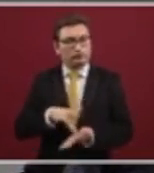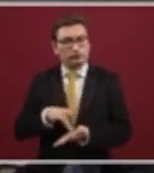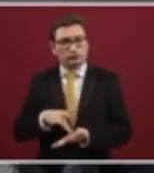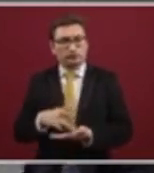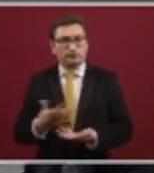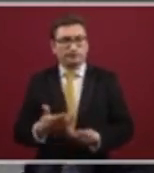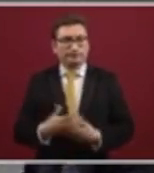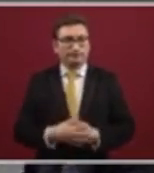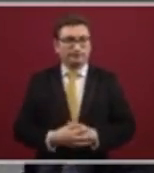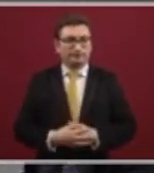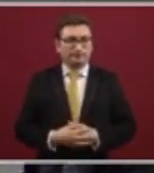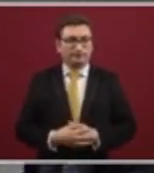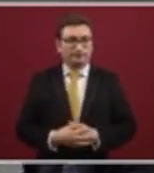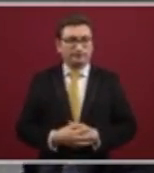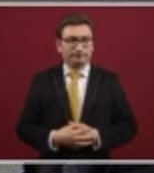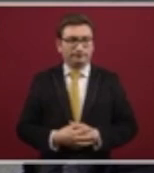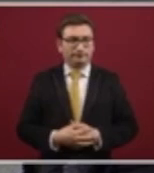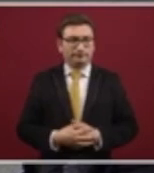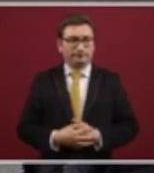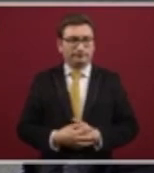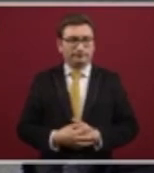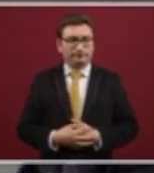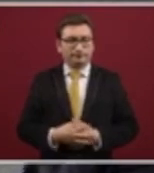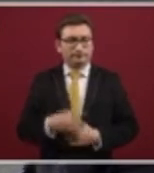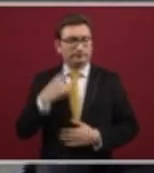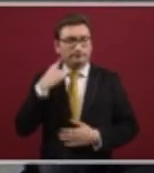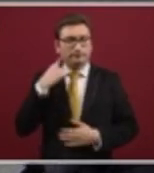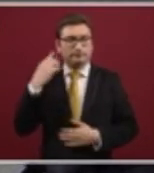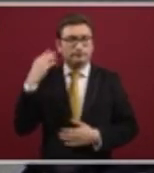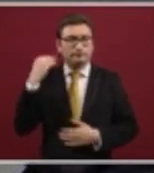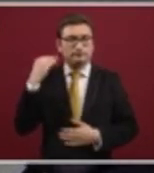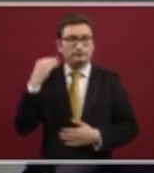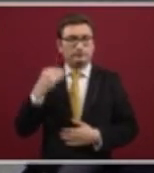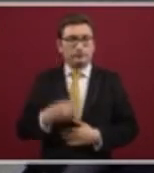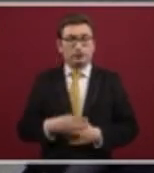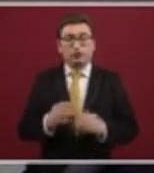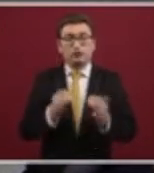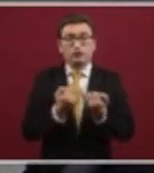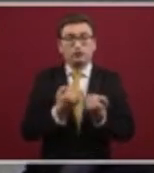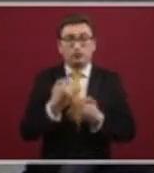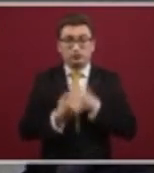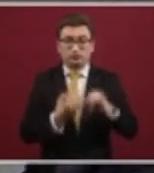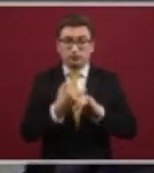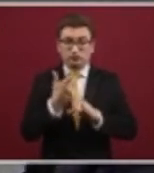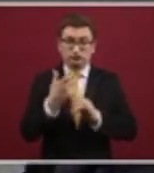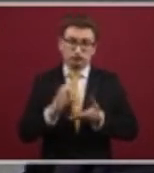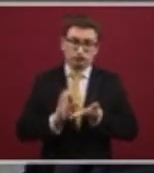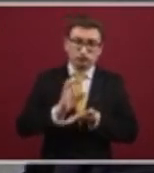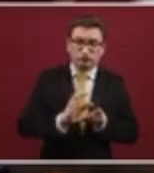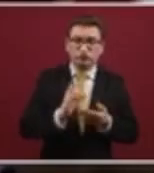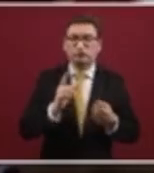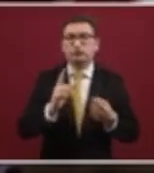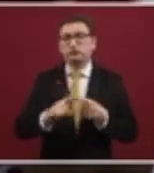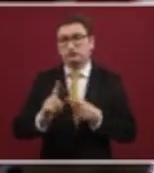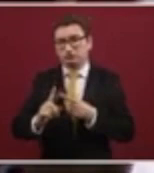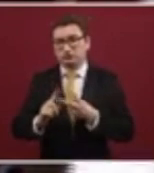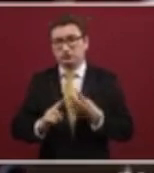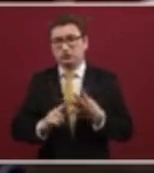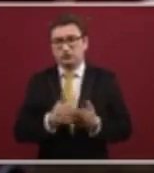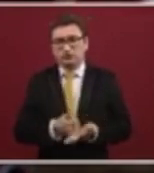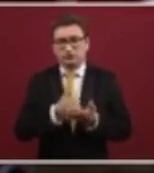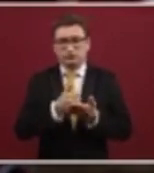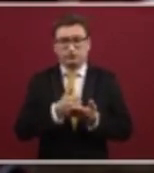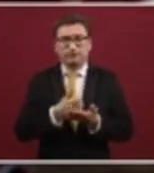fondos de pensiones, fondos internacionales, la bursalitización es otro ámbito para llegar